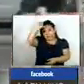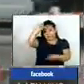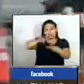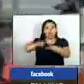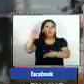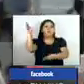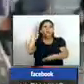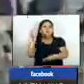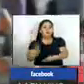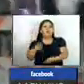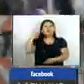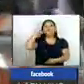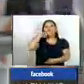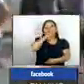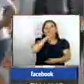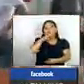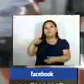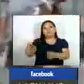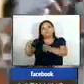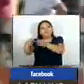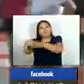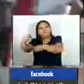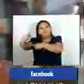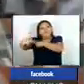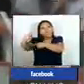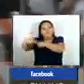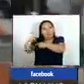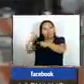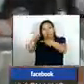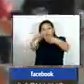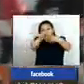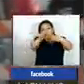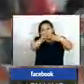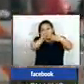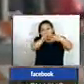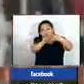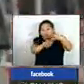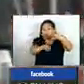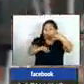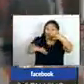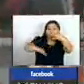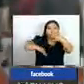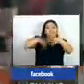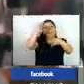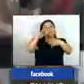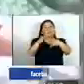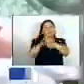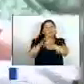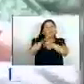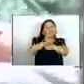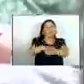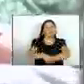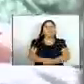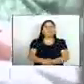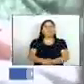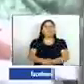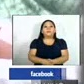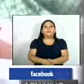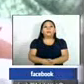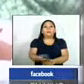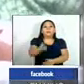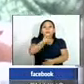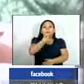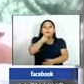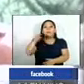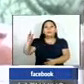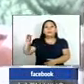Brasil, Rusia y el Reino Unido, son los países que encabezan la lista con la mayor cantidad de contagios. Este